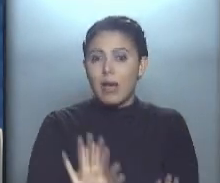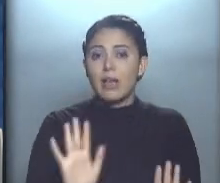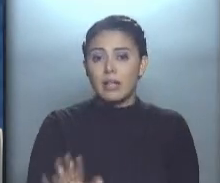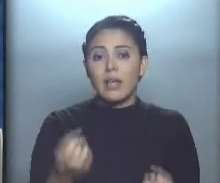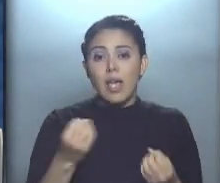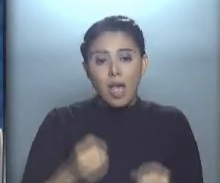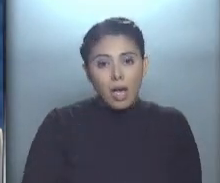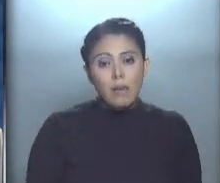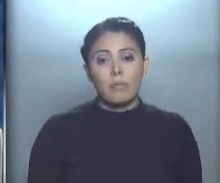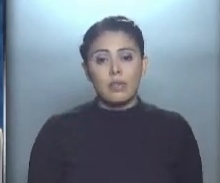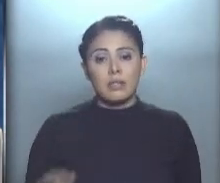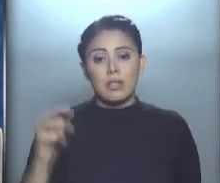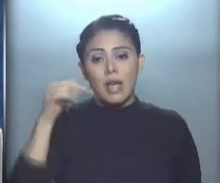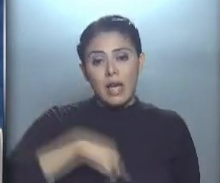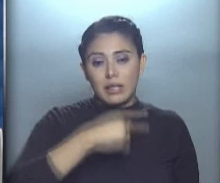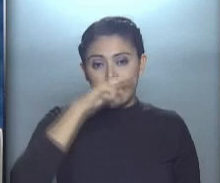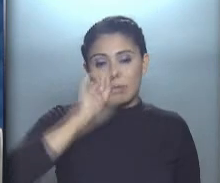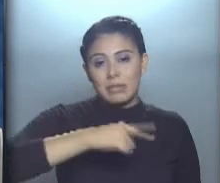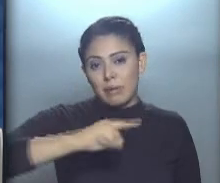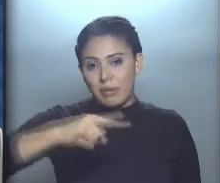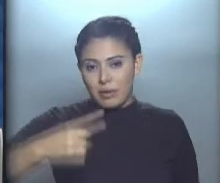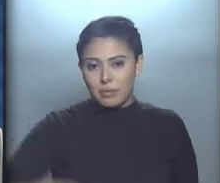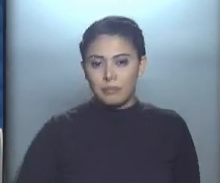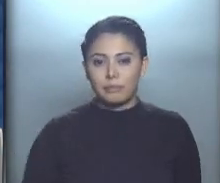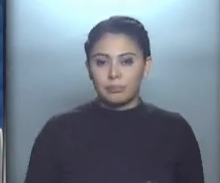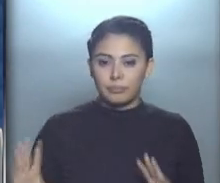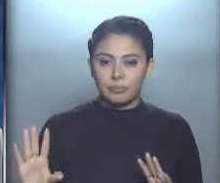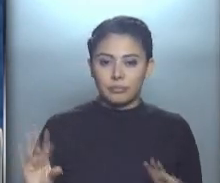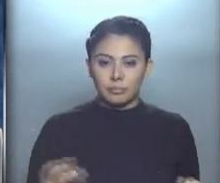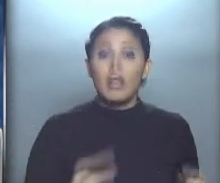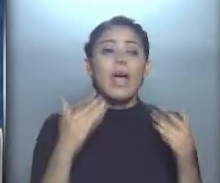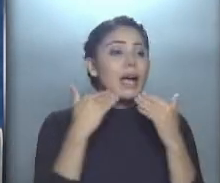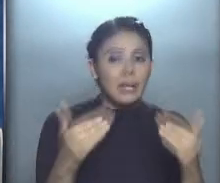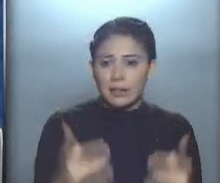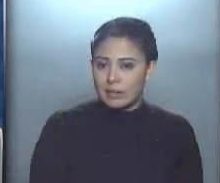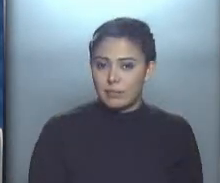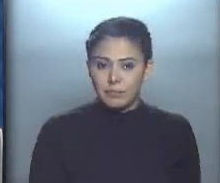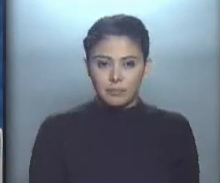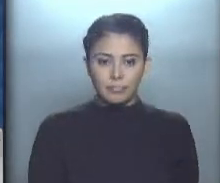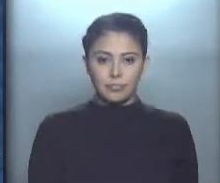en el transcurso de esta y la próxima semana. Muchas gracias.